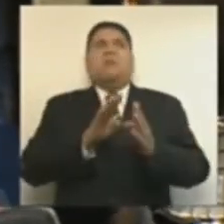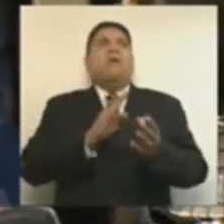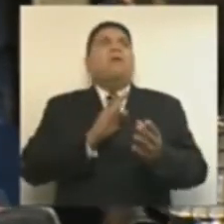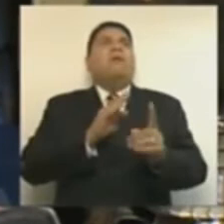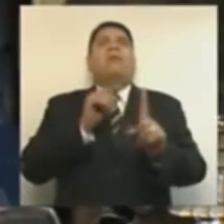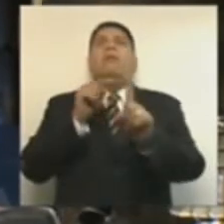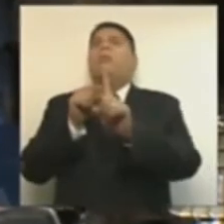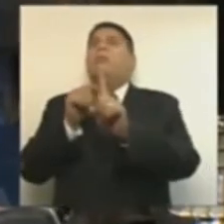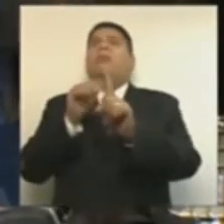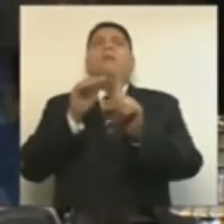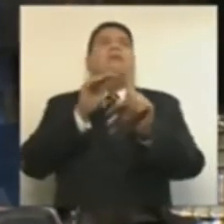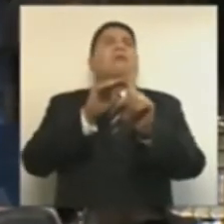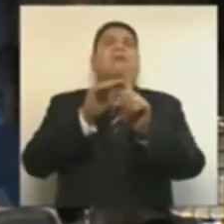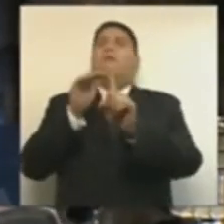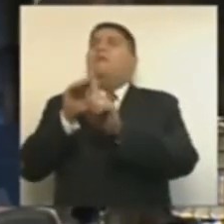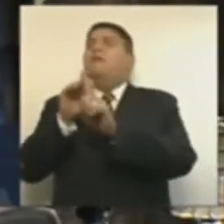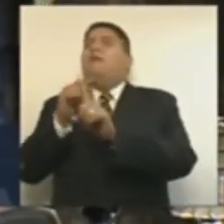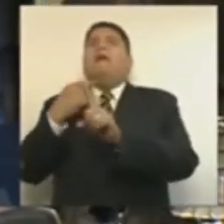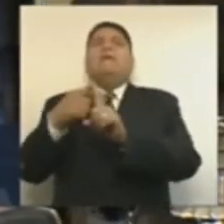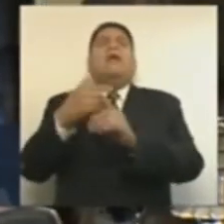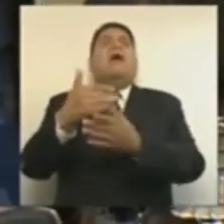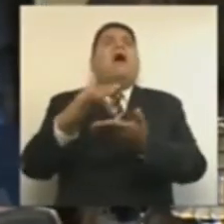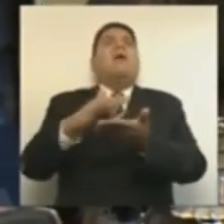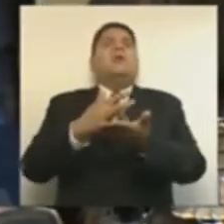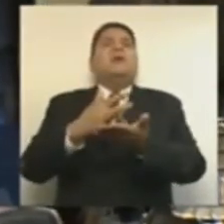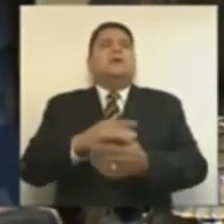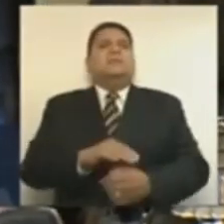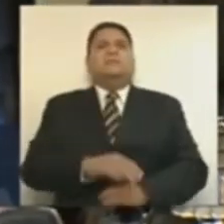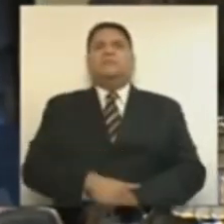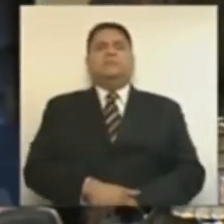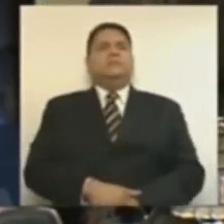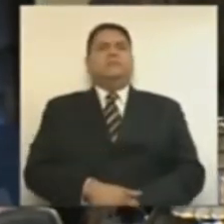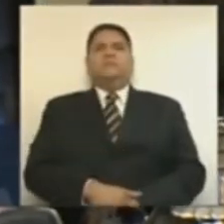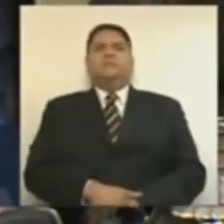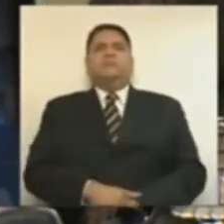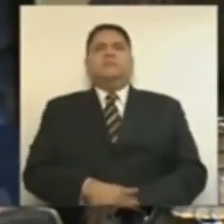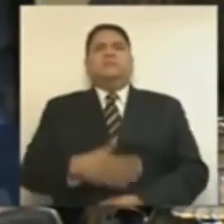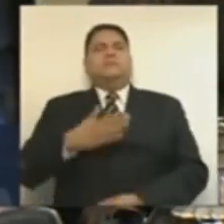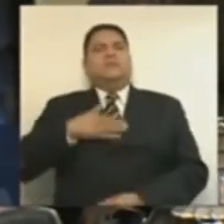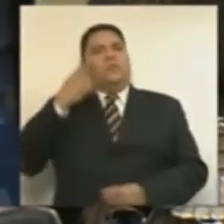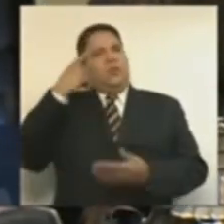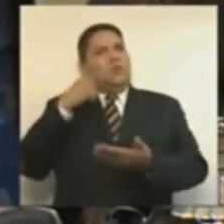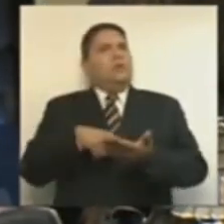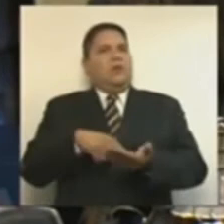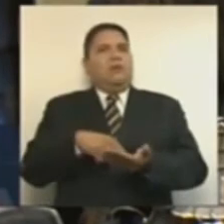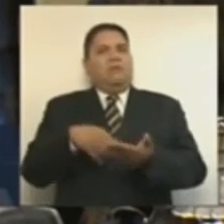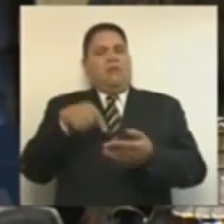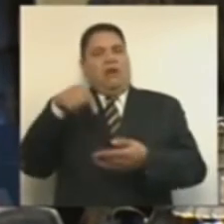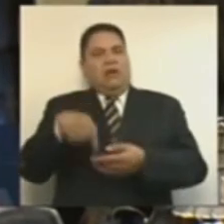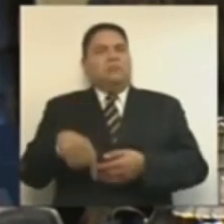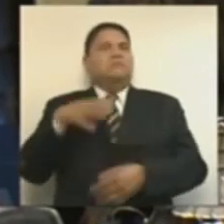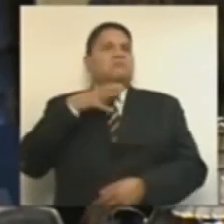eso. Me parece a mí que lo que le falta a este Senado,